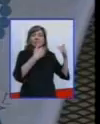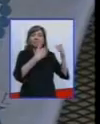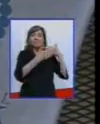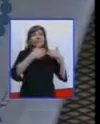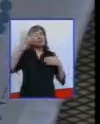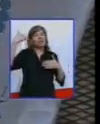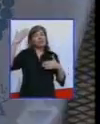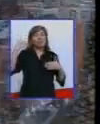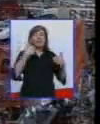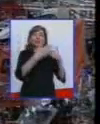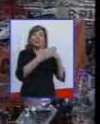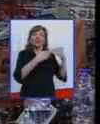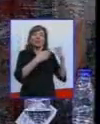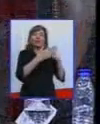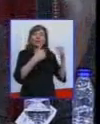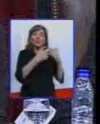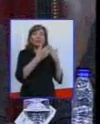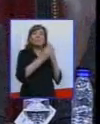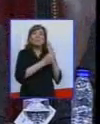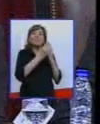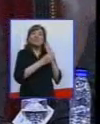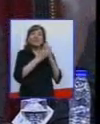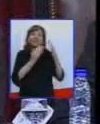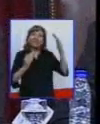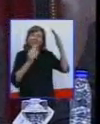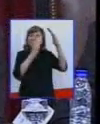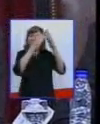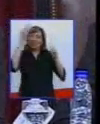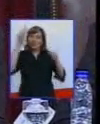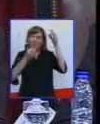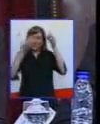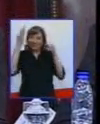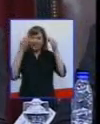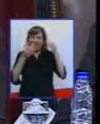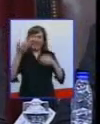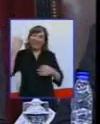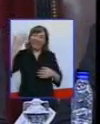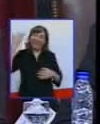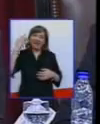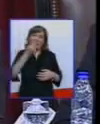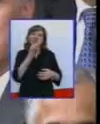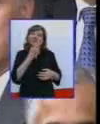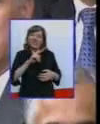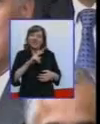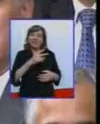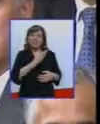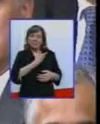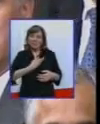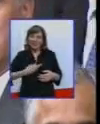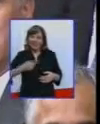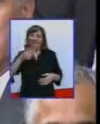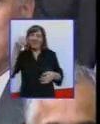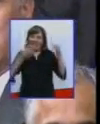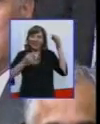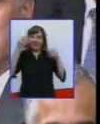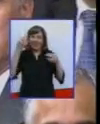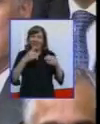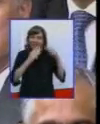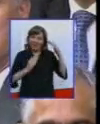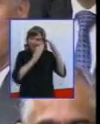Lo charlábamos el otro día con el señor presidente de la Corte, la señora vicepresidenta, doctora Elena